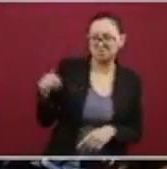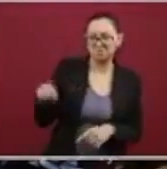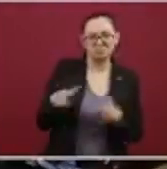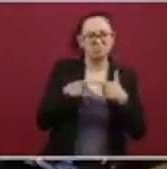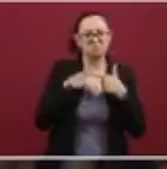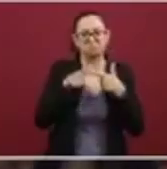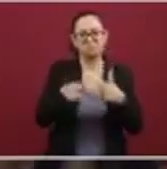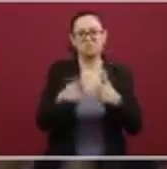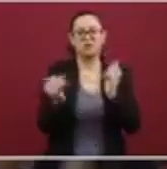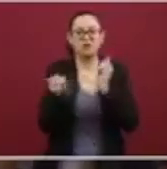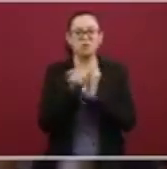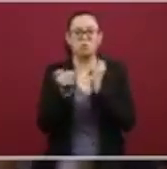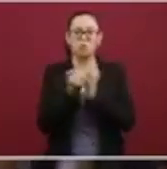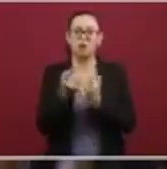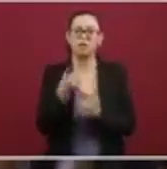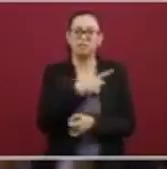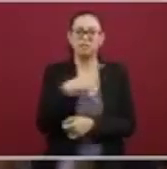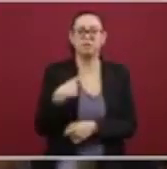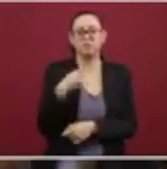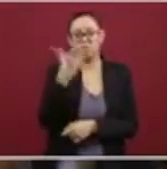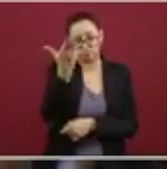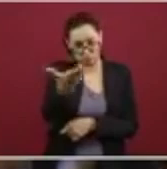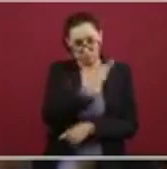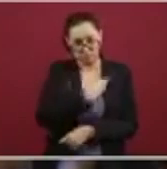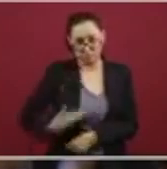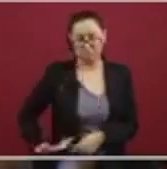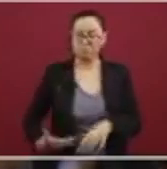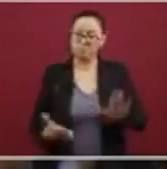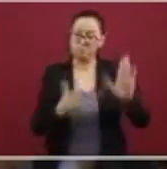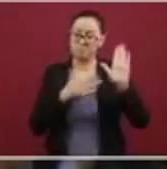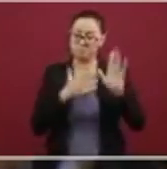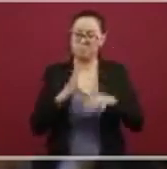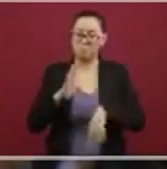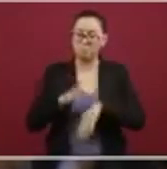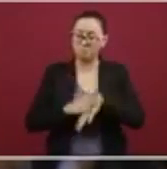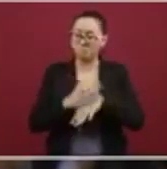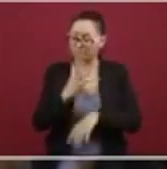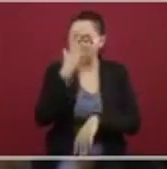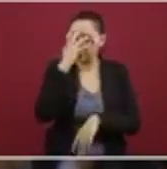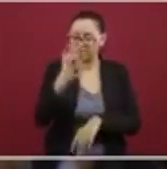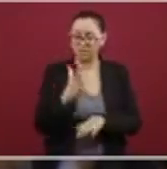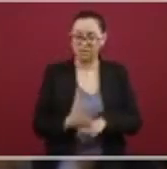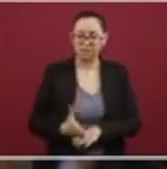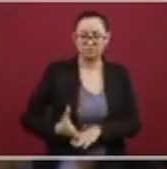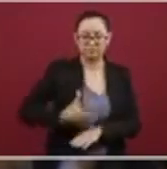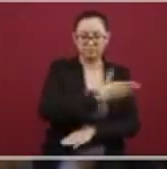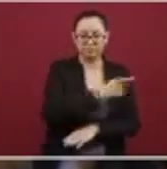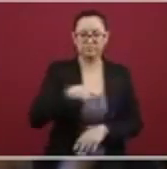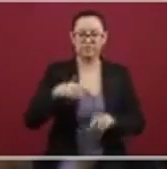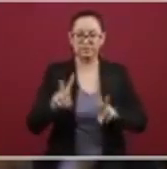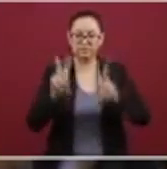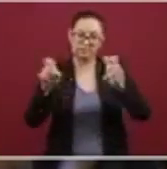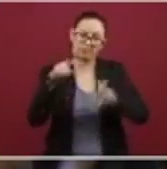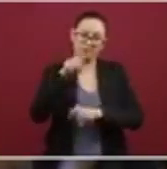se necesita un mayor compromiso de usted para cambiar el rostro del pasado con el presente. Cita textualmente el periódico